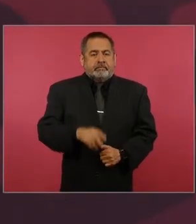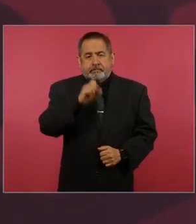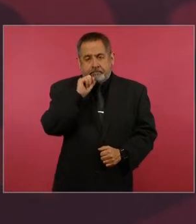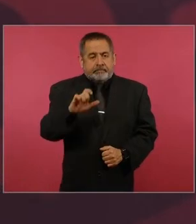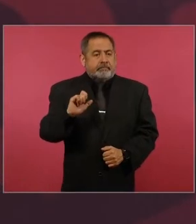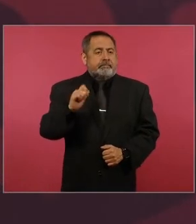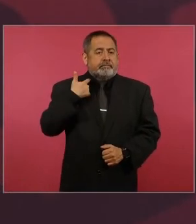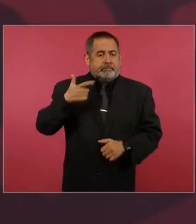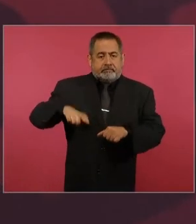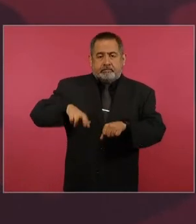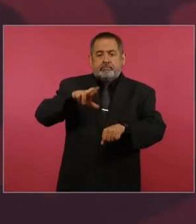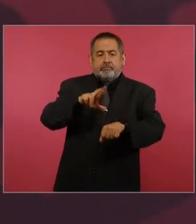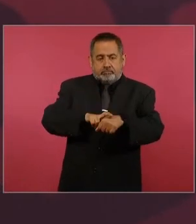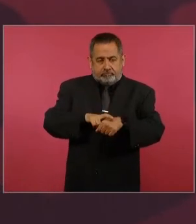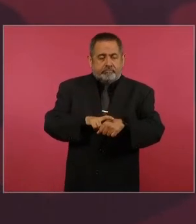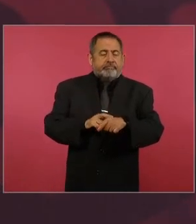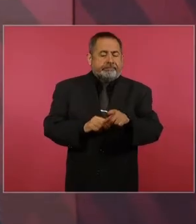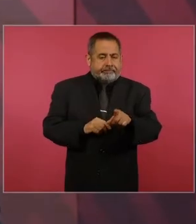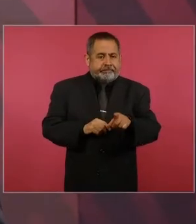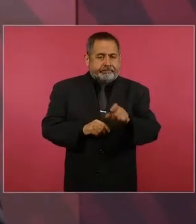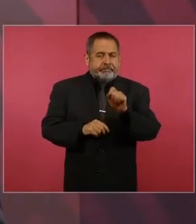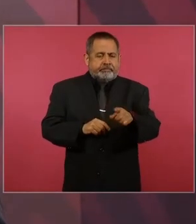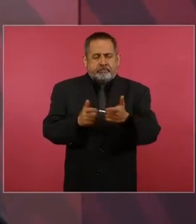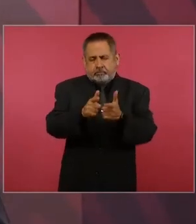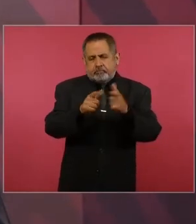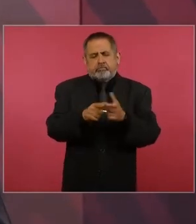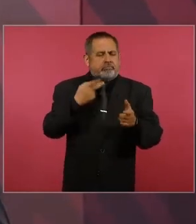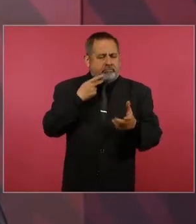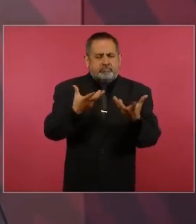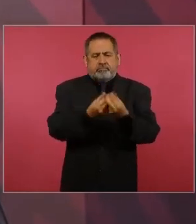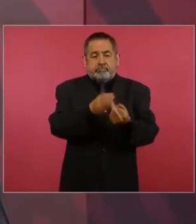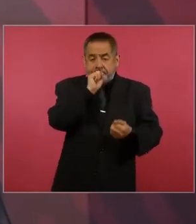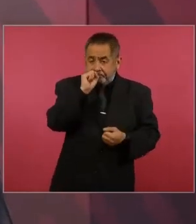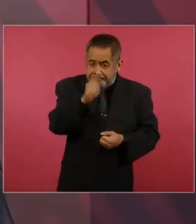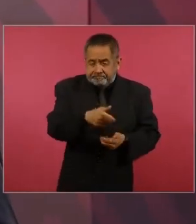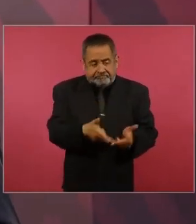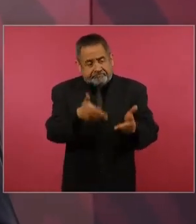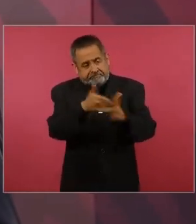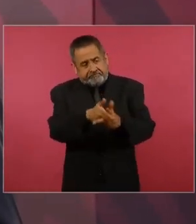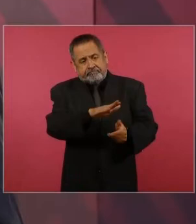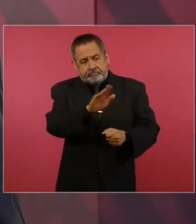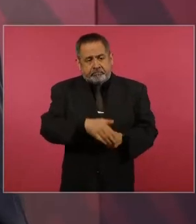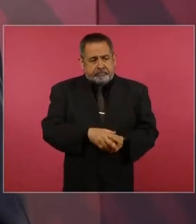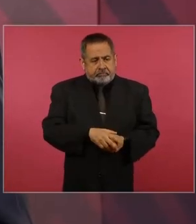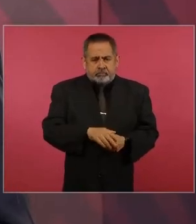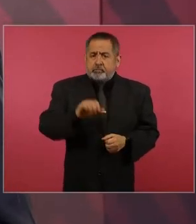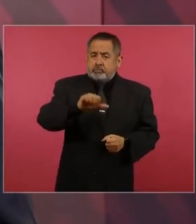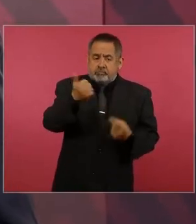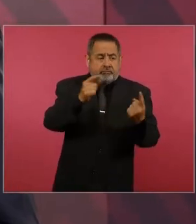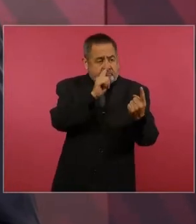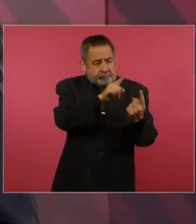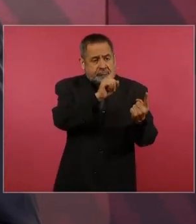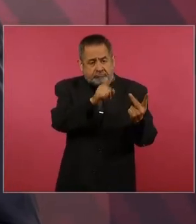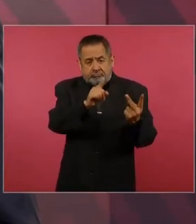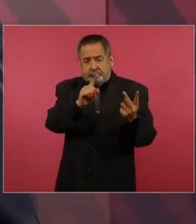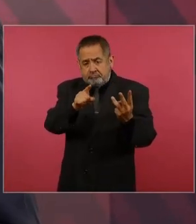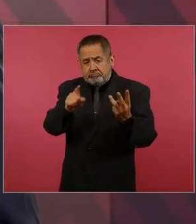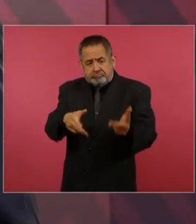exgobernador, dirigente de un partido y de otras personas.